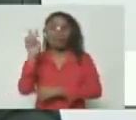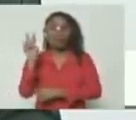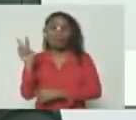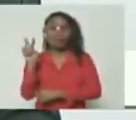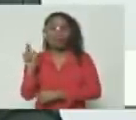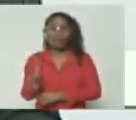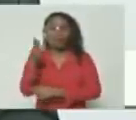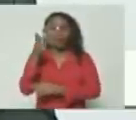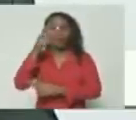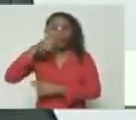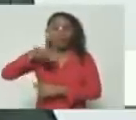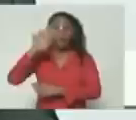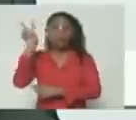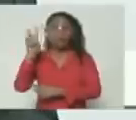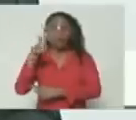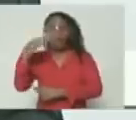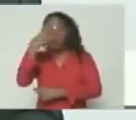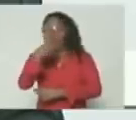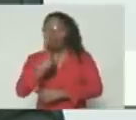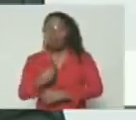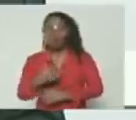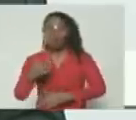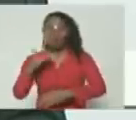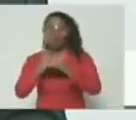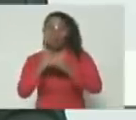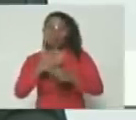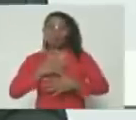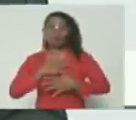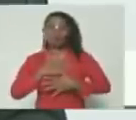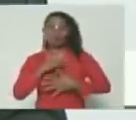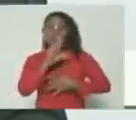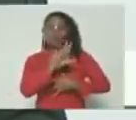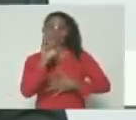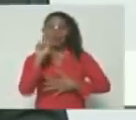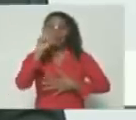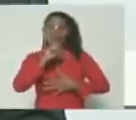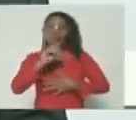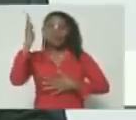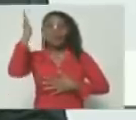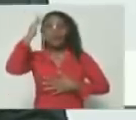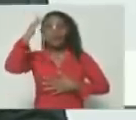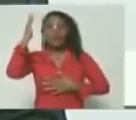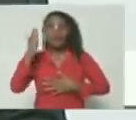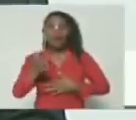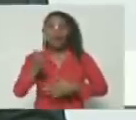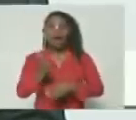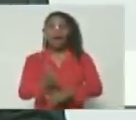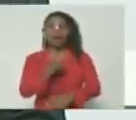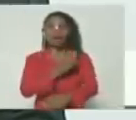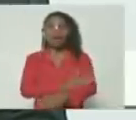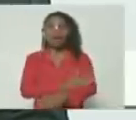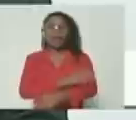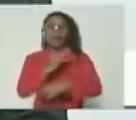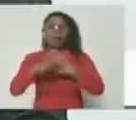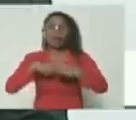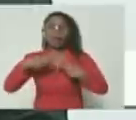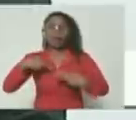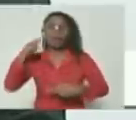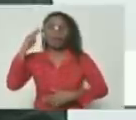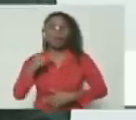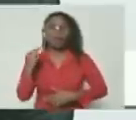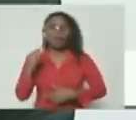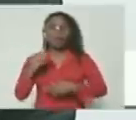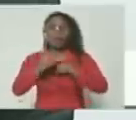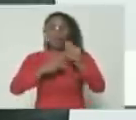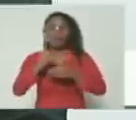Importante que el pueblo venezolano, que la juventud como yo, de 30 años, sepa que aquí antes de la revolución bolivariana se dejó